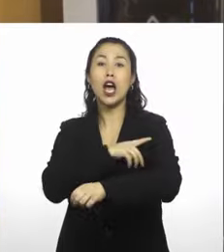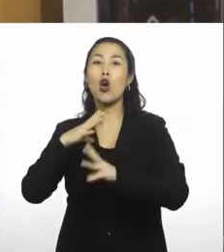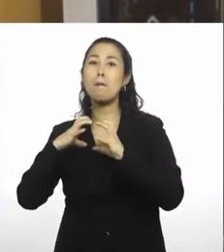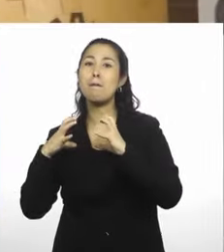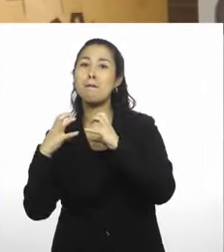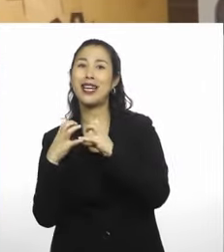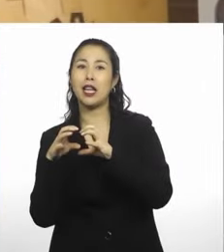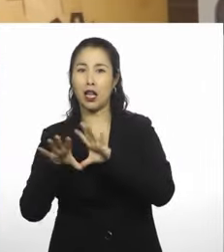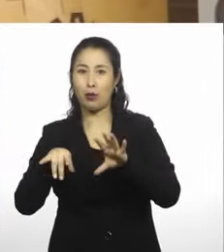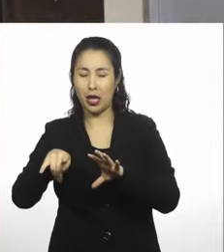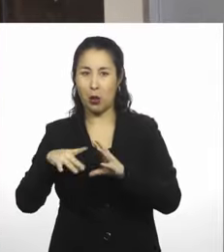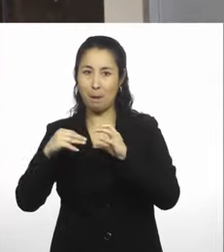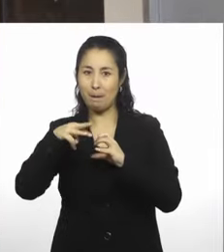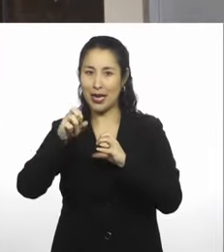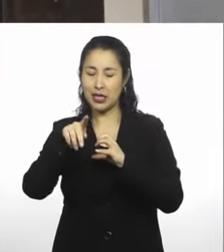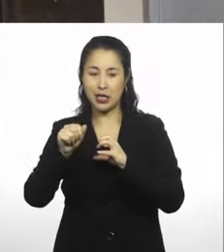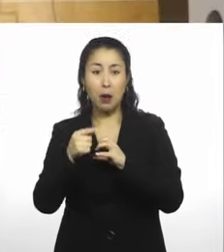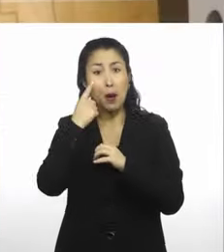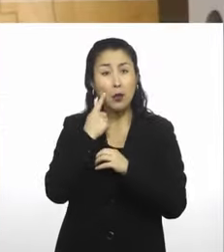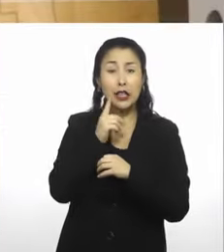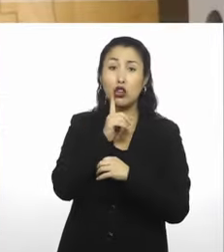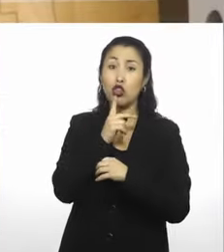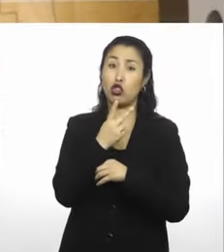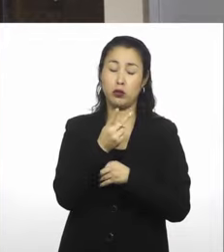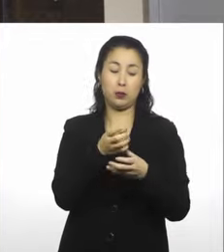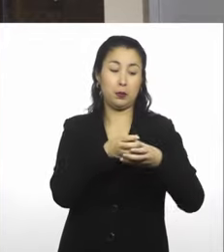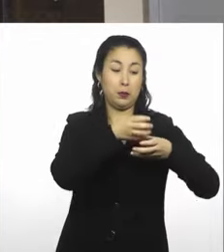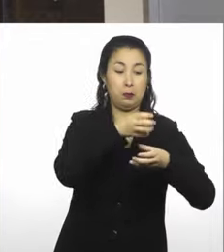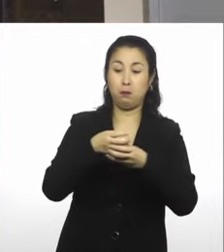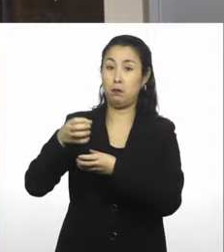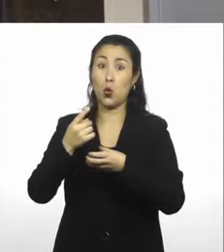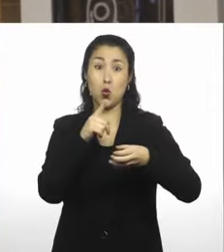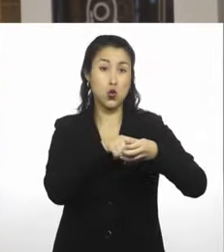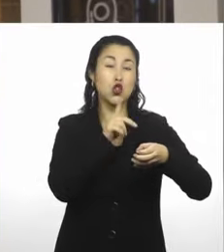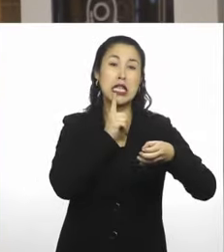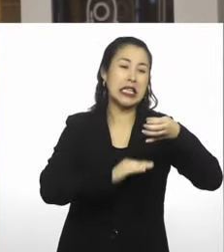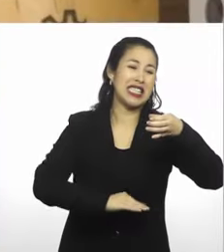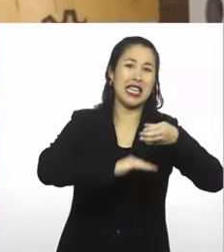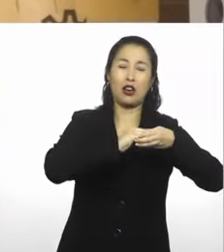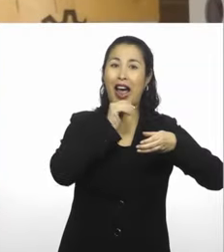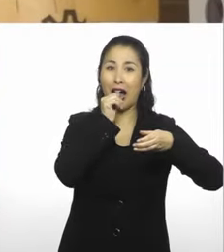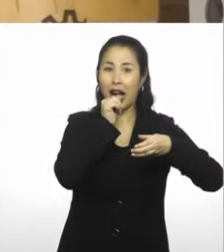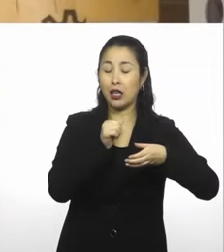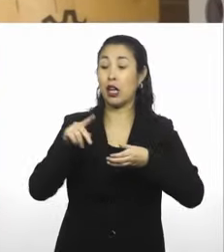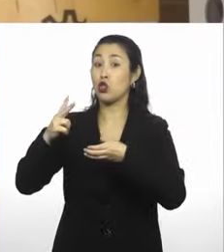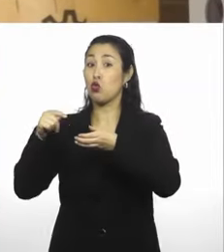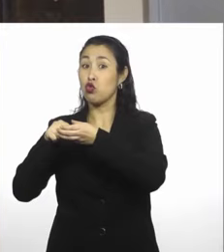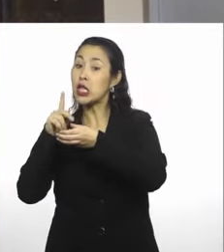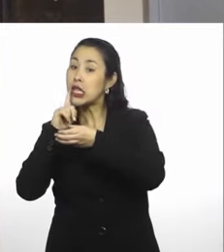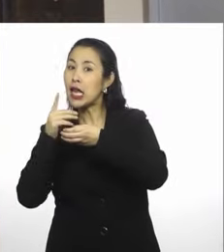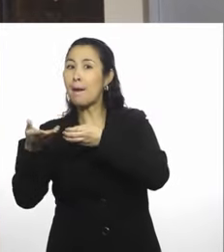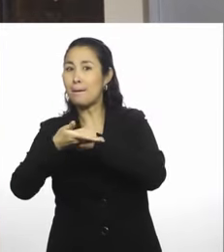poder comprobarlo, tengo en mis manos dos recipientes. El número 1, que está lleno de arroz, y el número 2, que tiene arroz hasta la